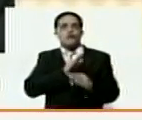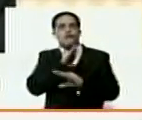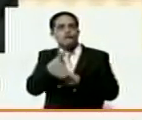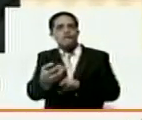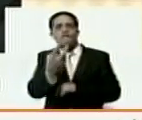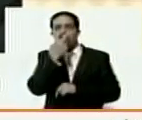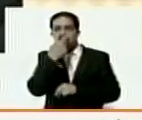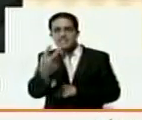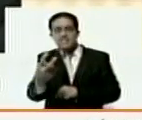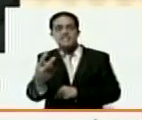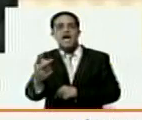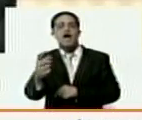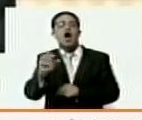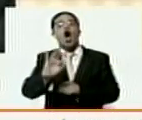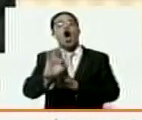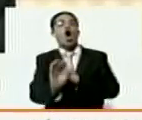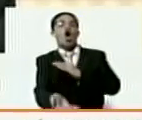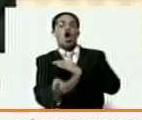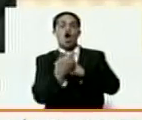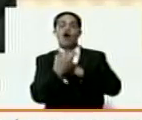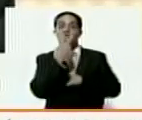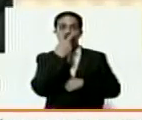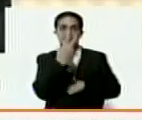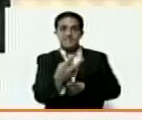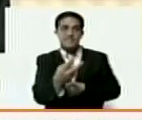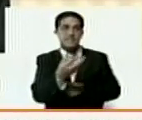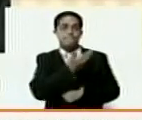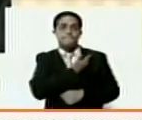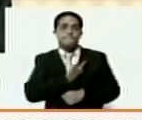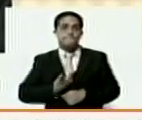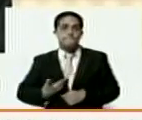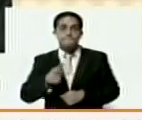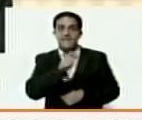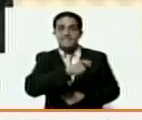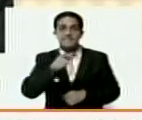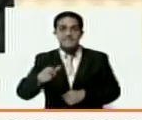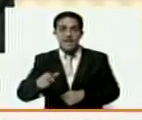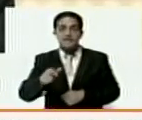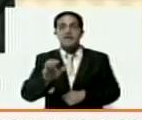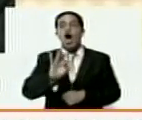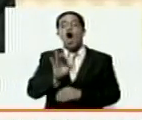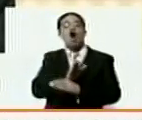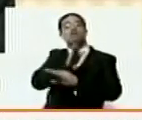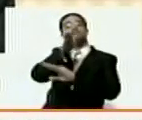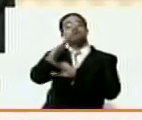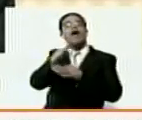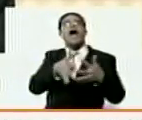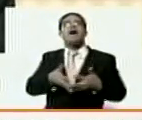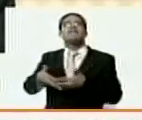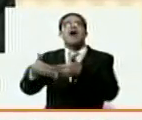de presidentes de gobiernos latinoamericanos a los Estados Unidos.